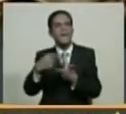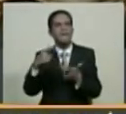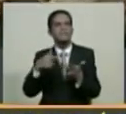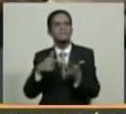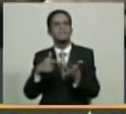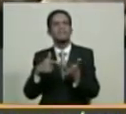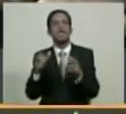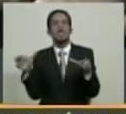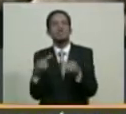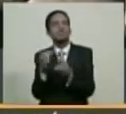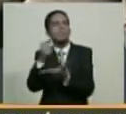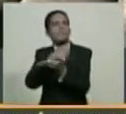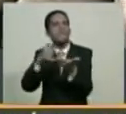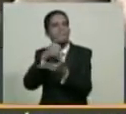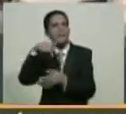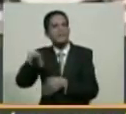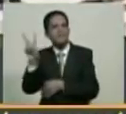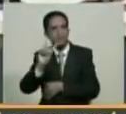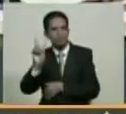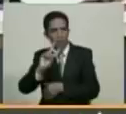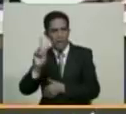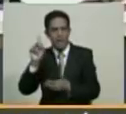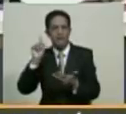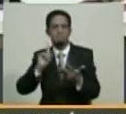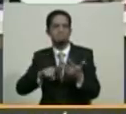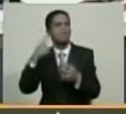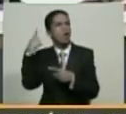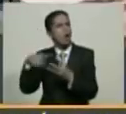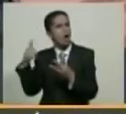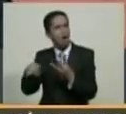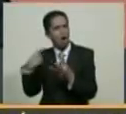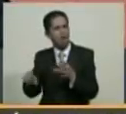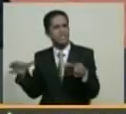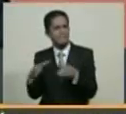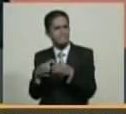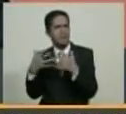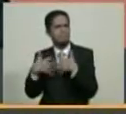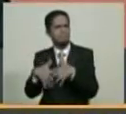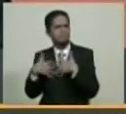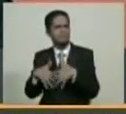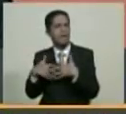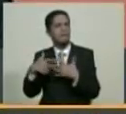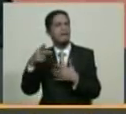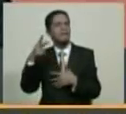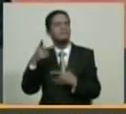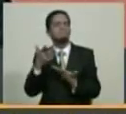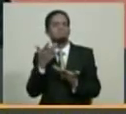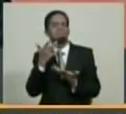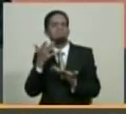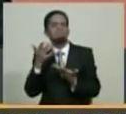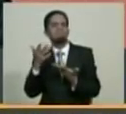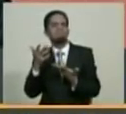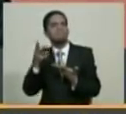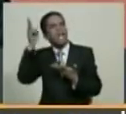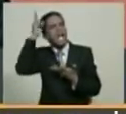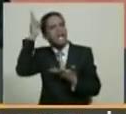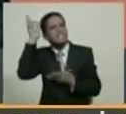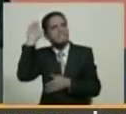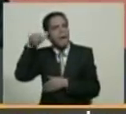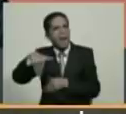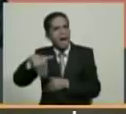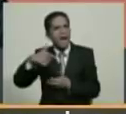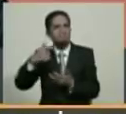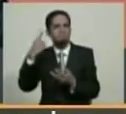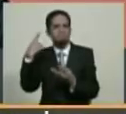de Venezuela y otras grandes empresas, Cacique Maracay, entre otras